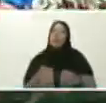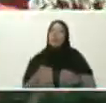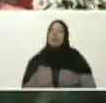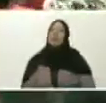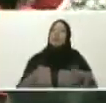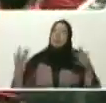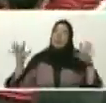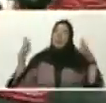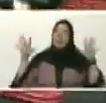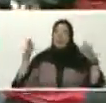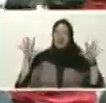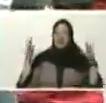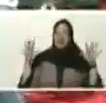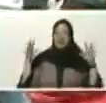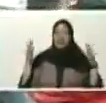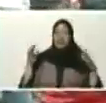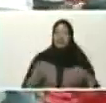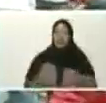Greila.